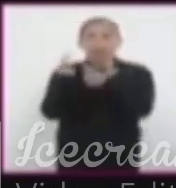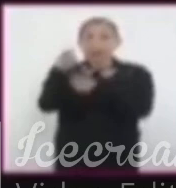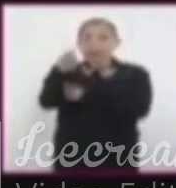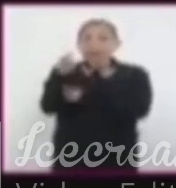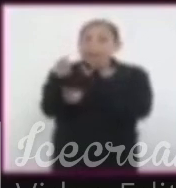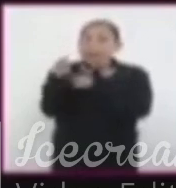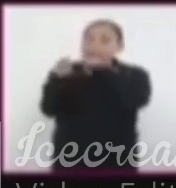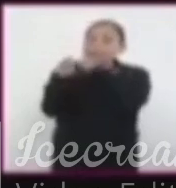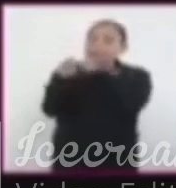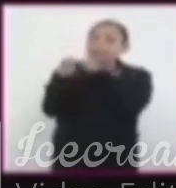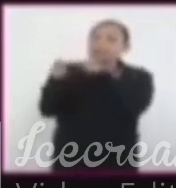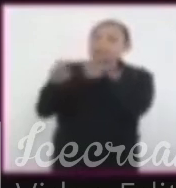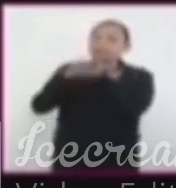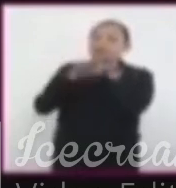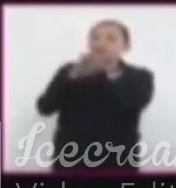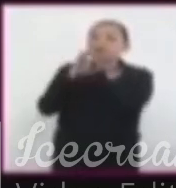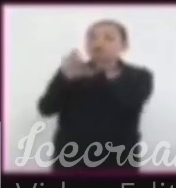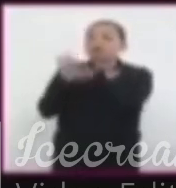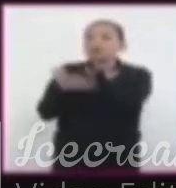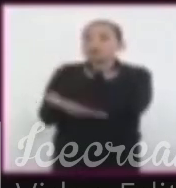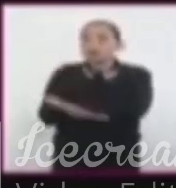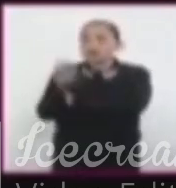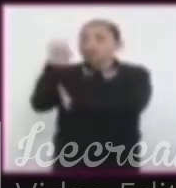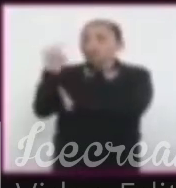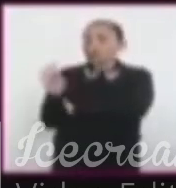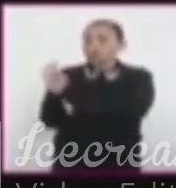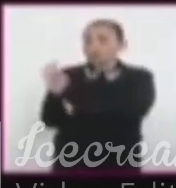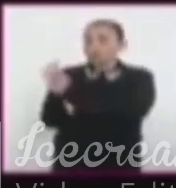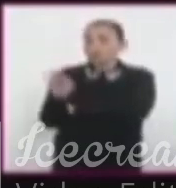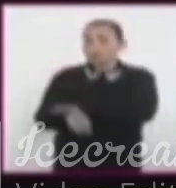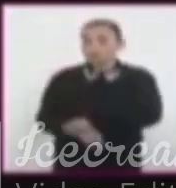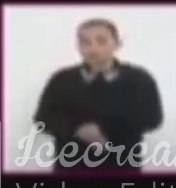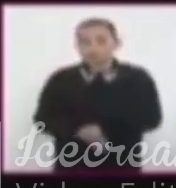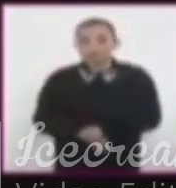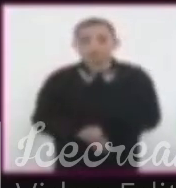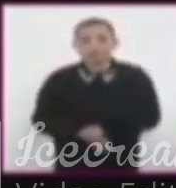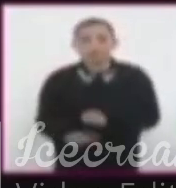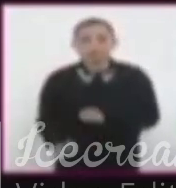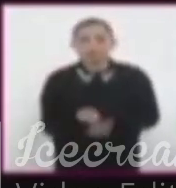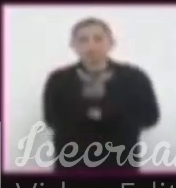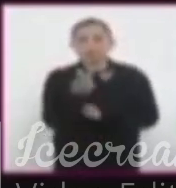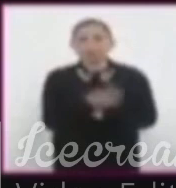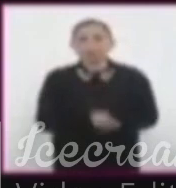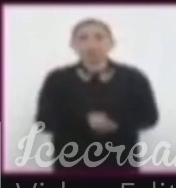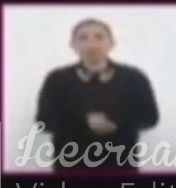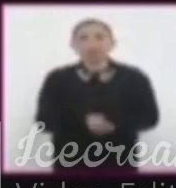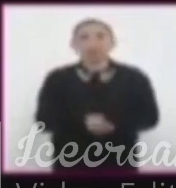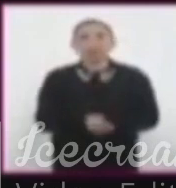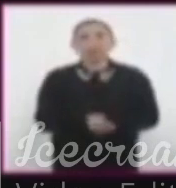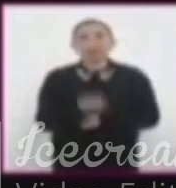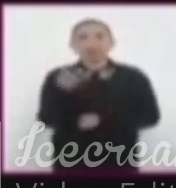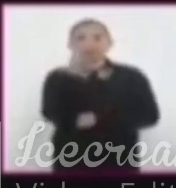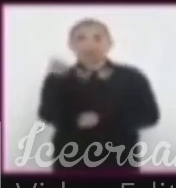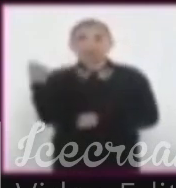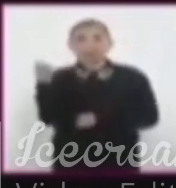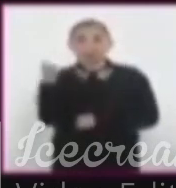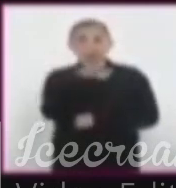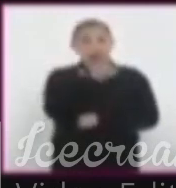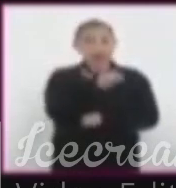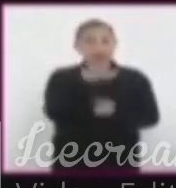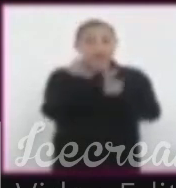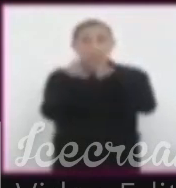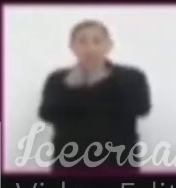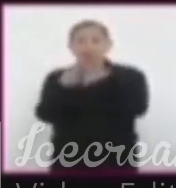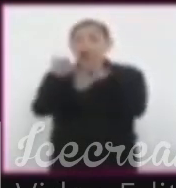entonces convertiremos ese valor de X en un porcentaje. Así es que la pregunta la hemos puesto como 100 es lo que obtenemos al multiplicar 80